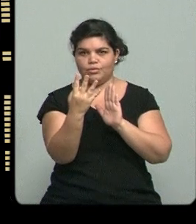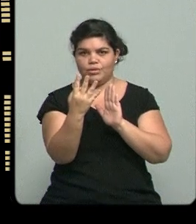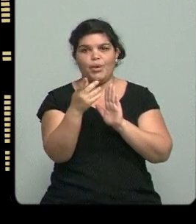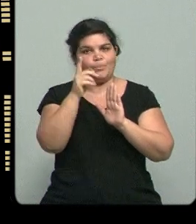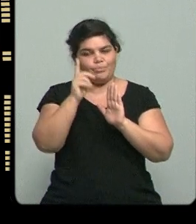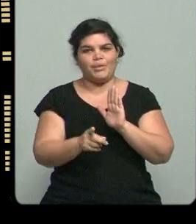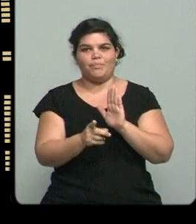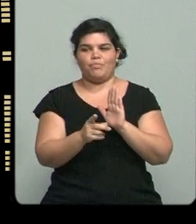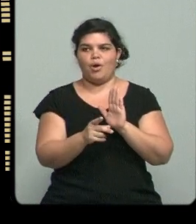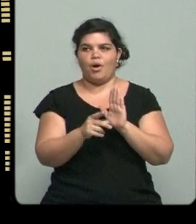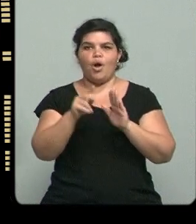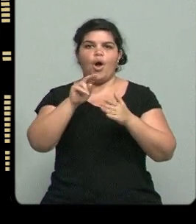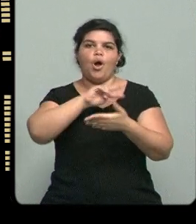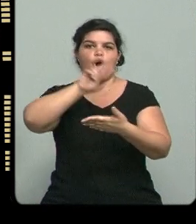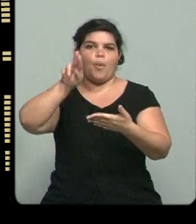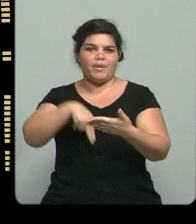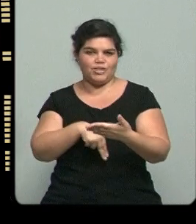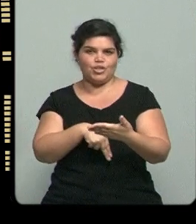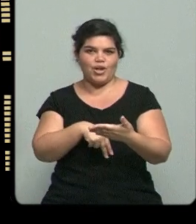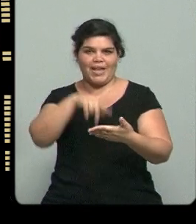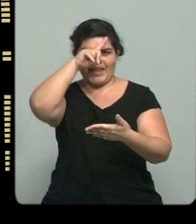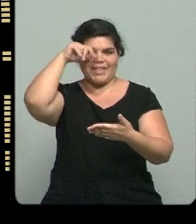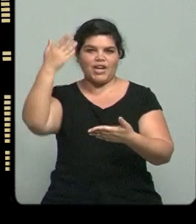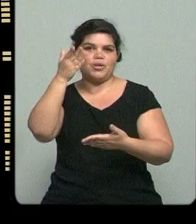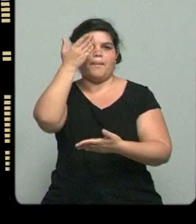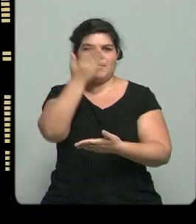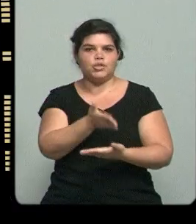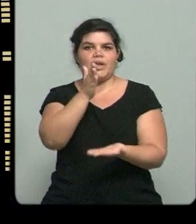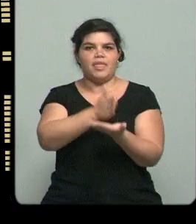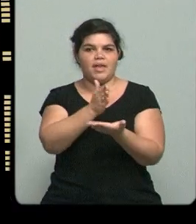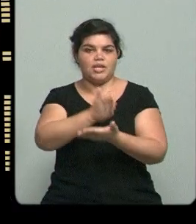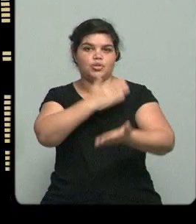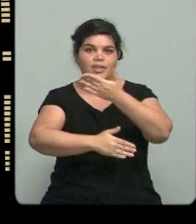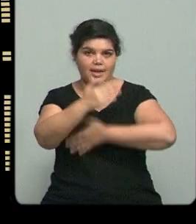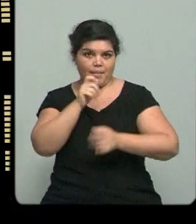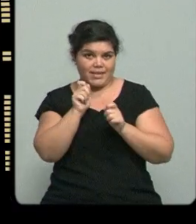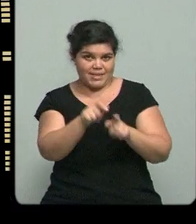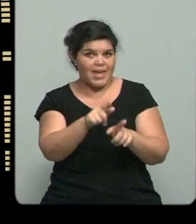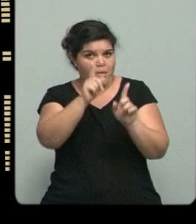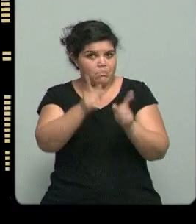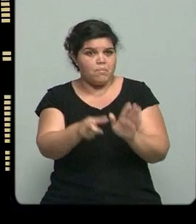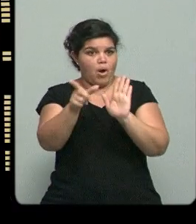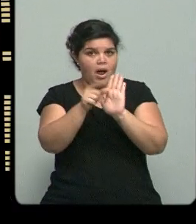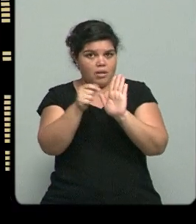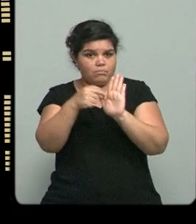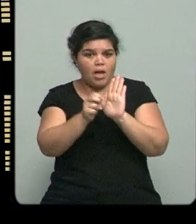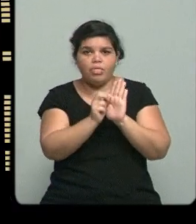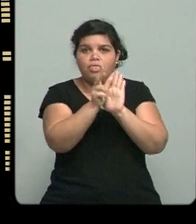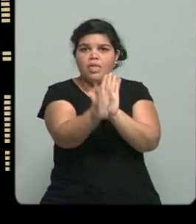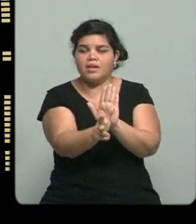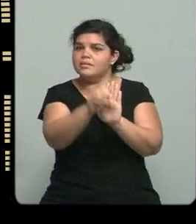nuestra querida Convención Internacional sobre los Derechos de las Personas con Discapacidad, que establece